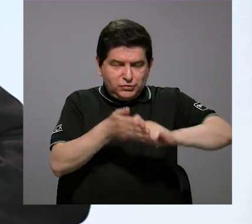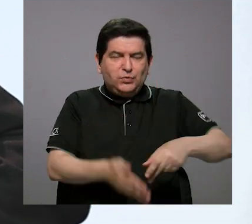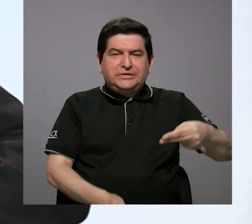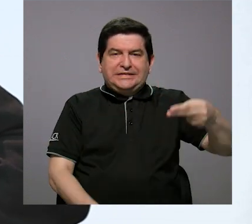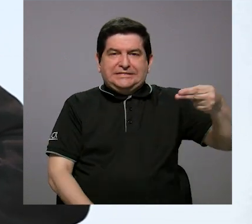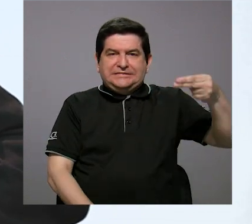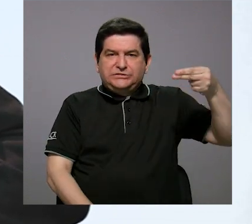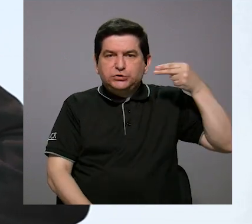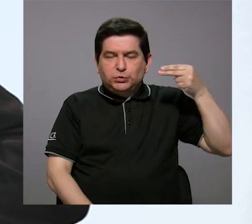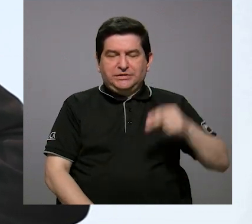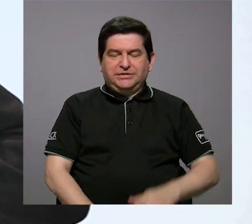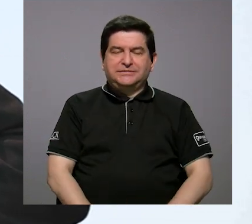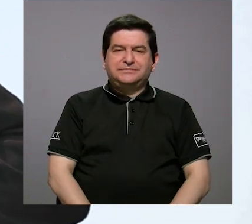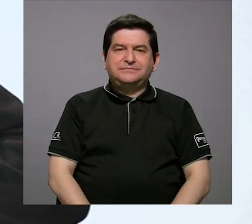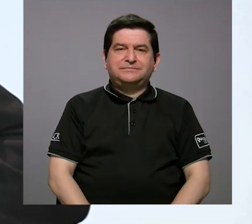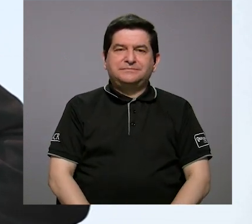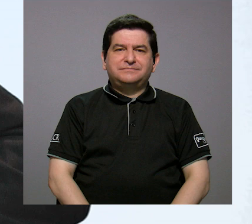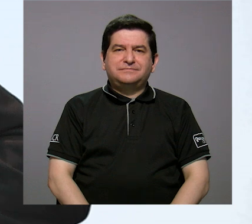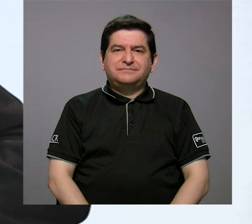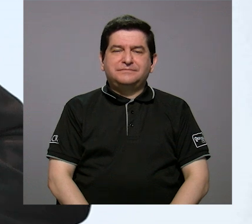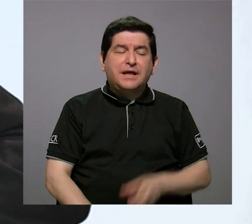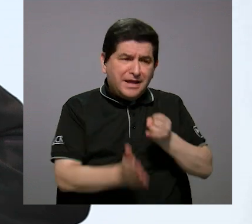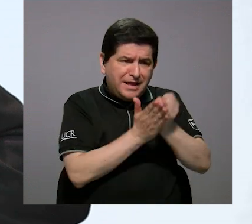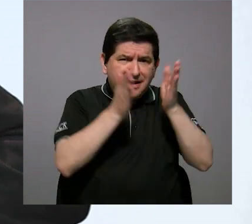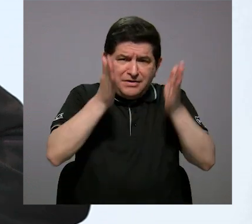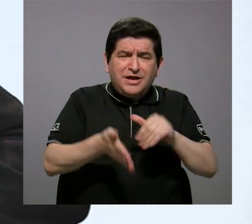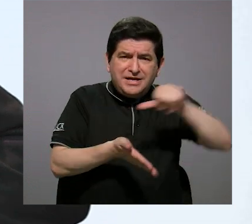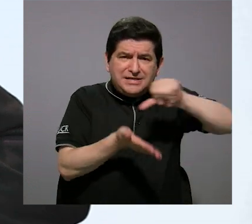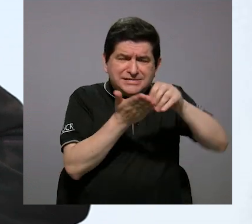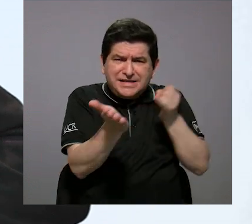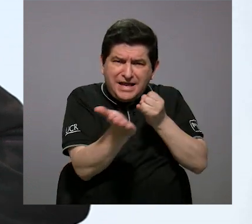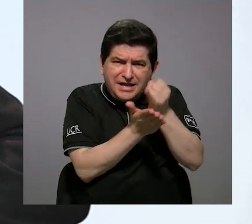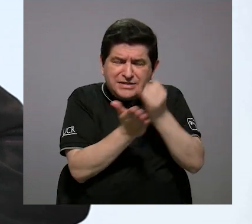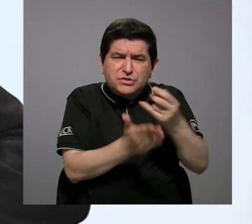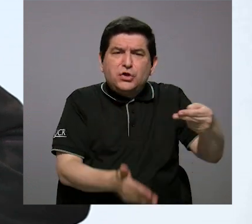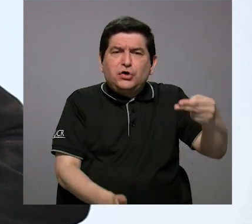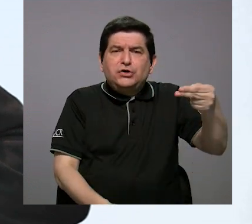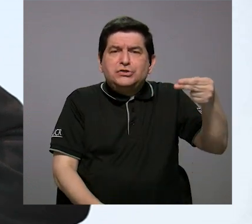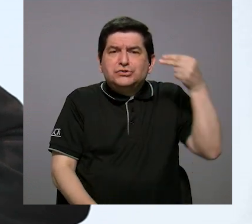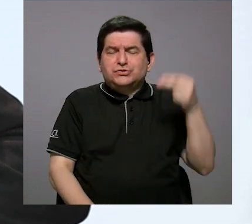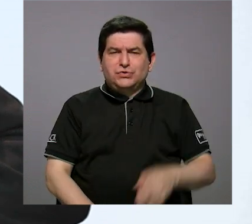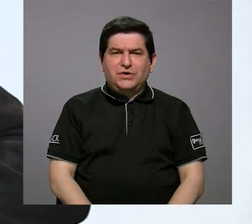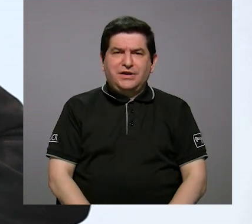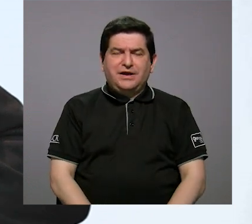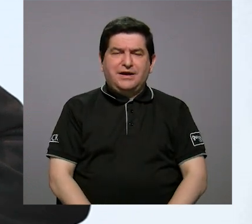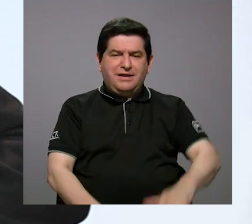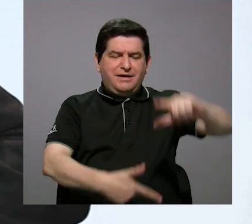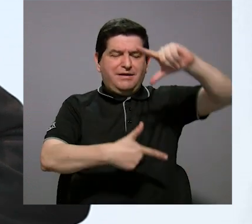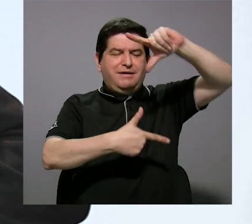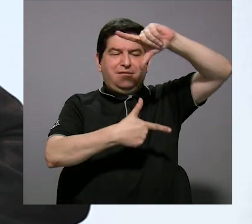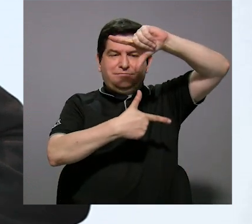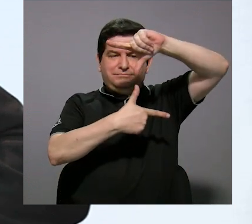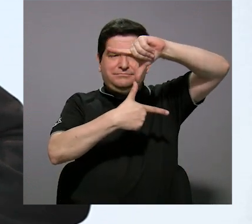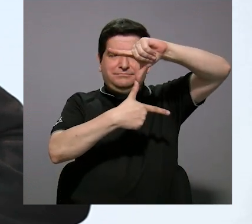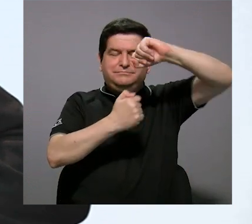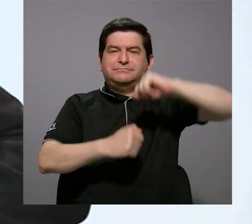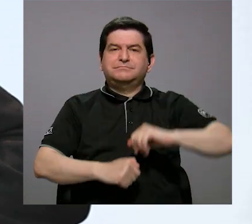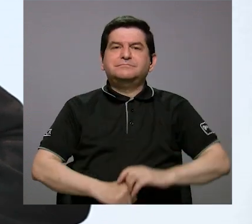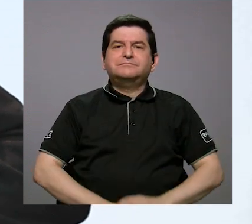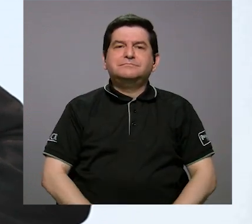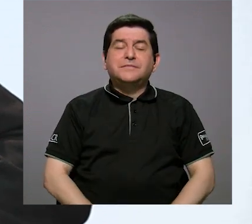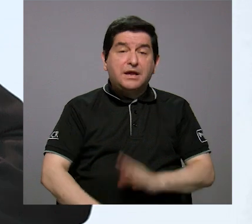Escuela de Historia y investigador del Centro de Investigación Históricas de América